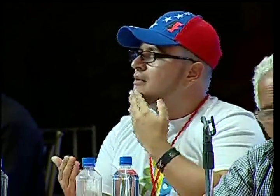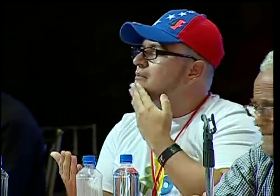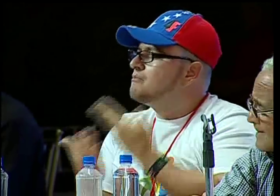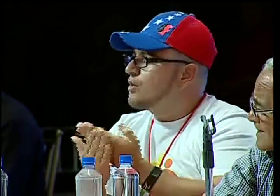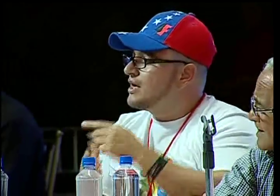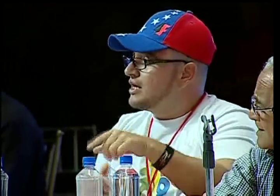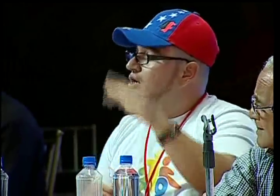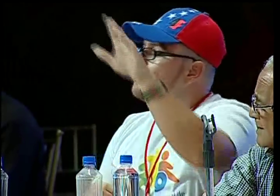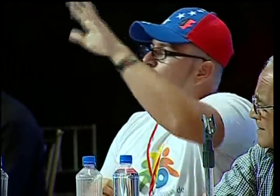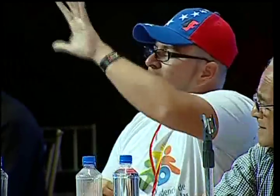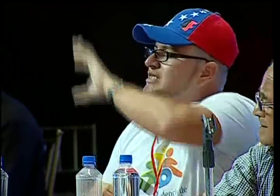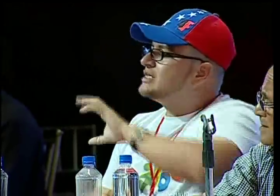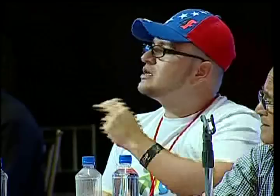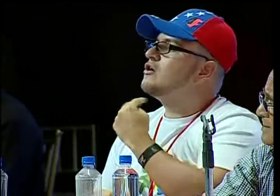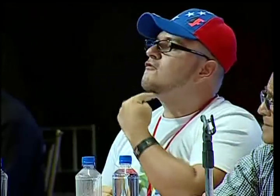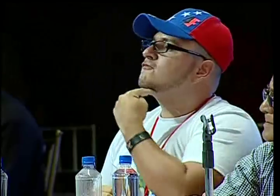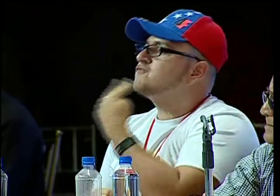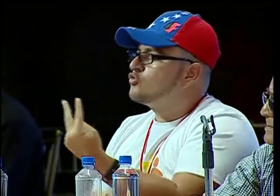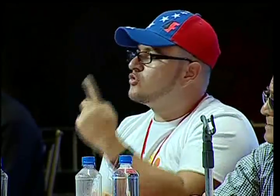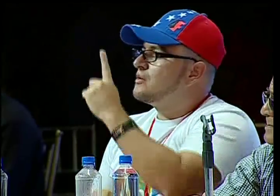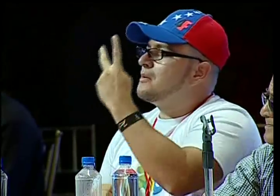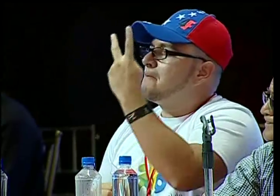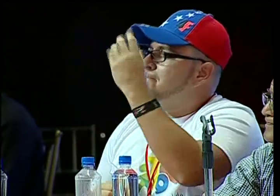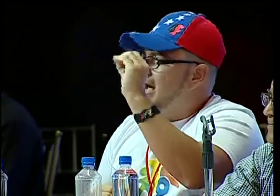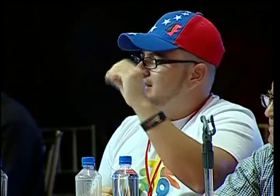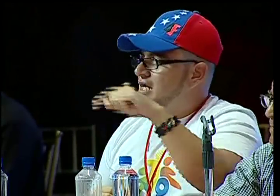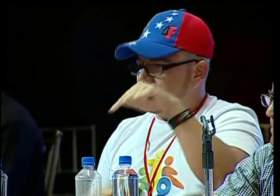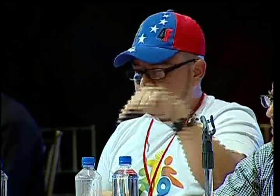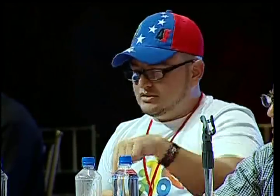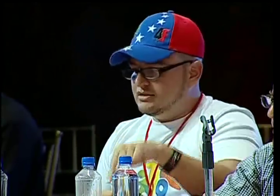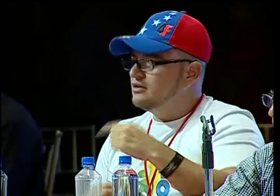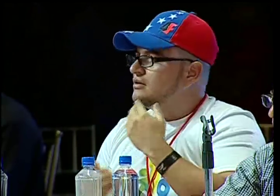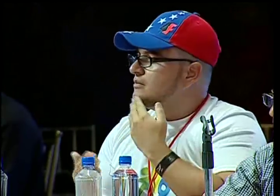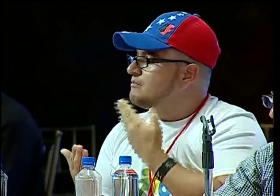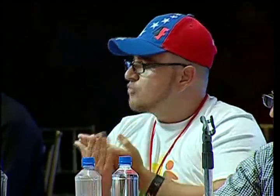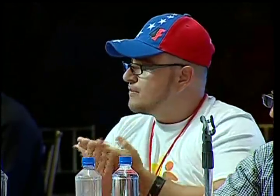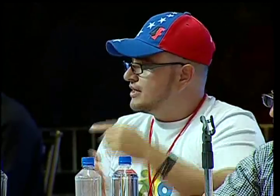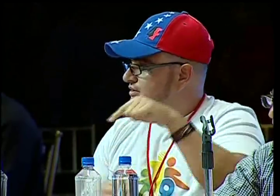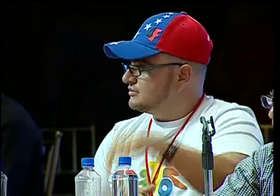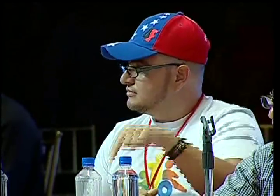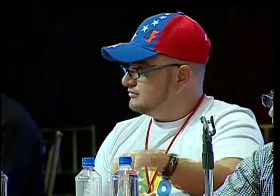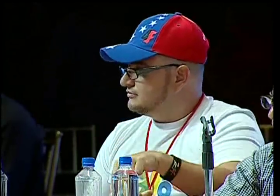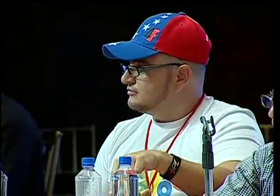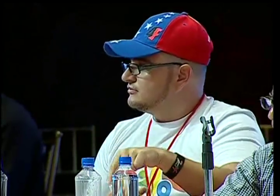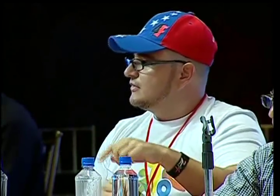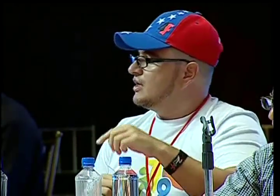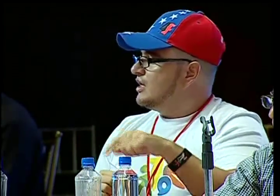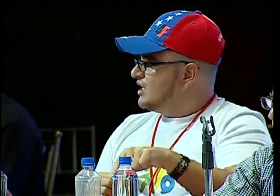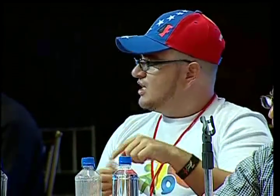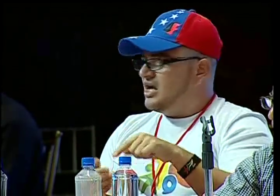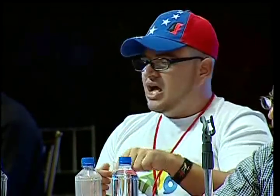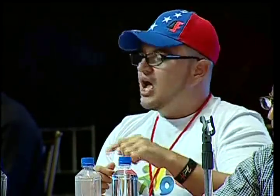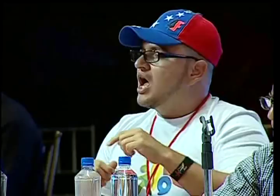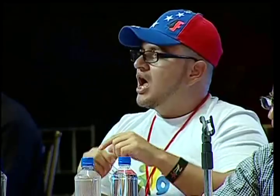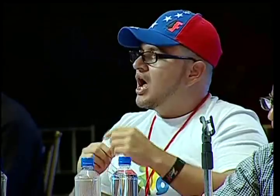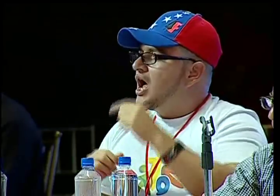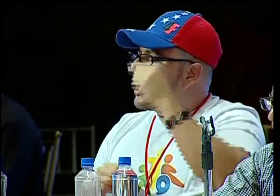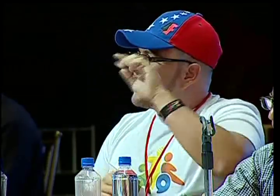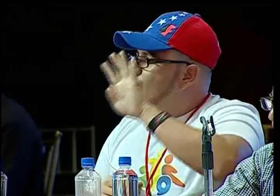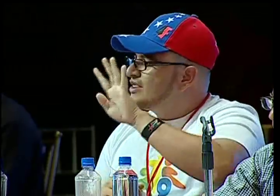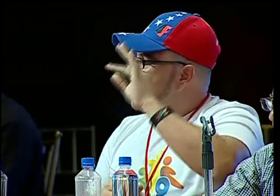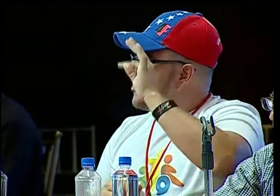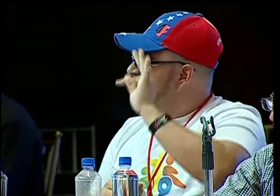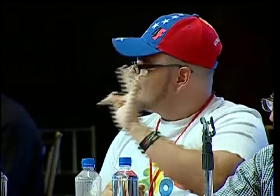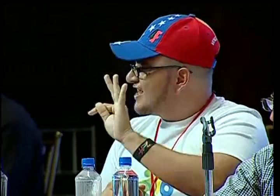Aquí tenemos las propuestas de los 24 estados, las vocerías en estos